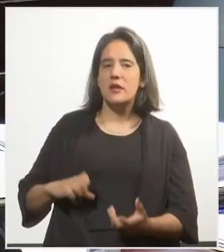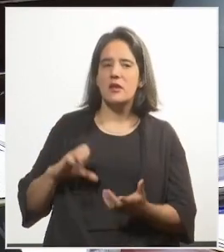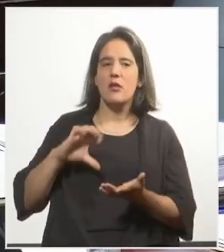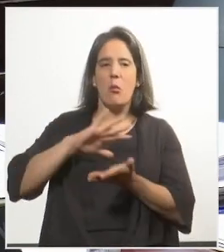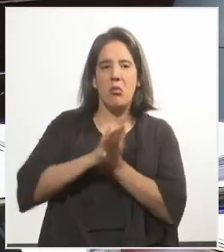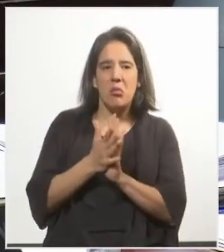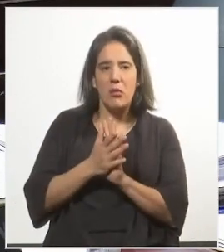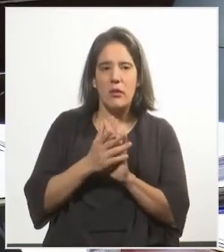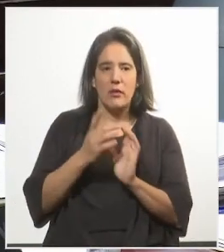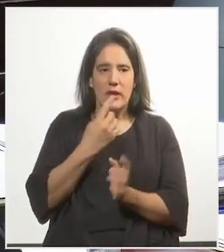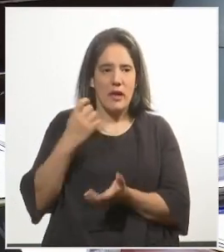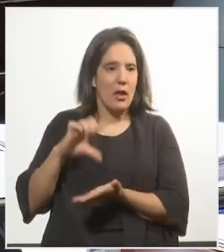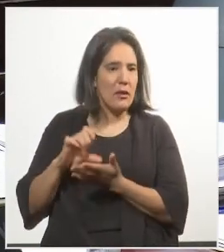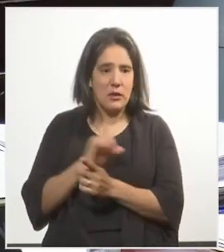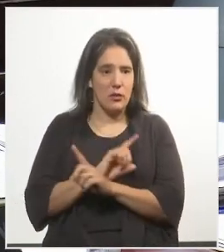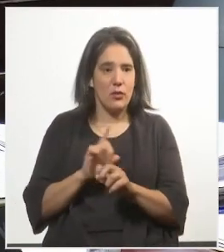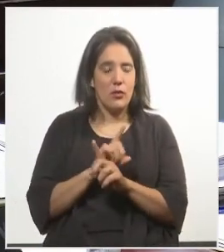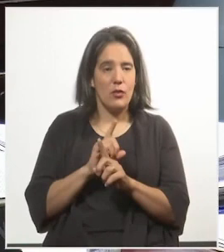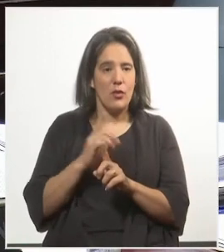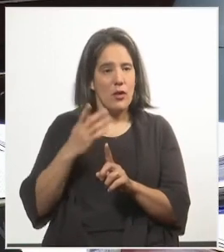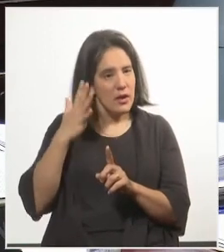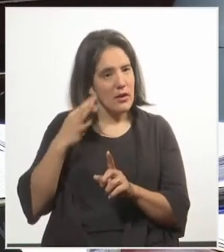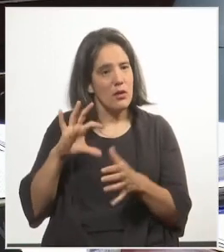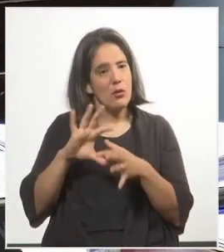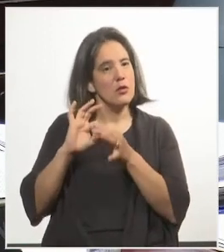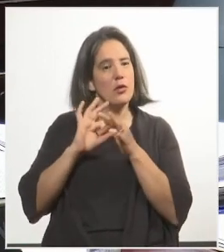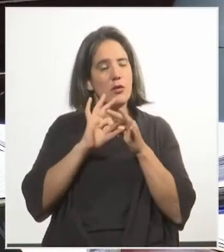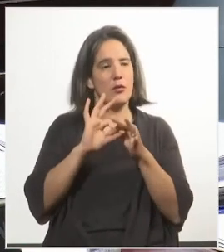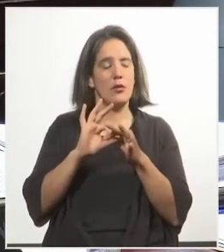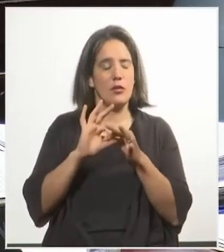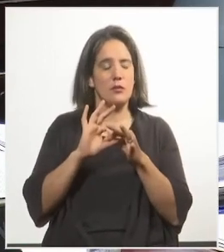durante prácticamente 2 siglos.